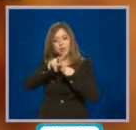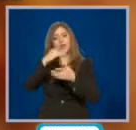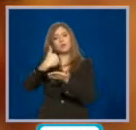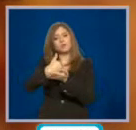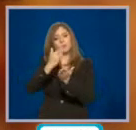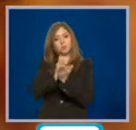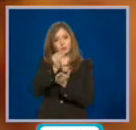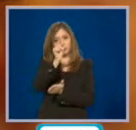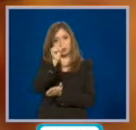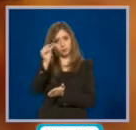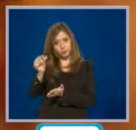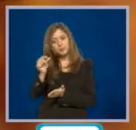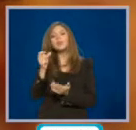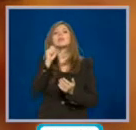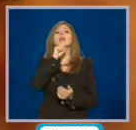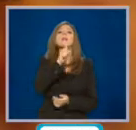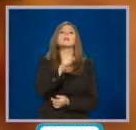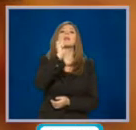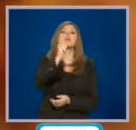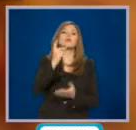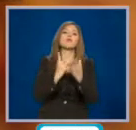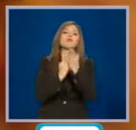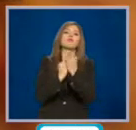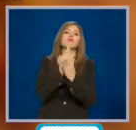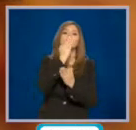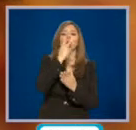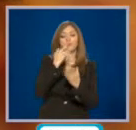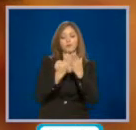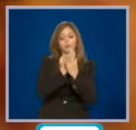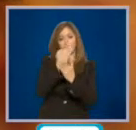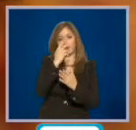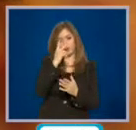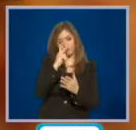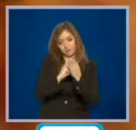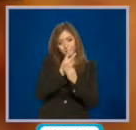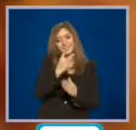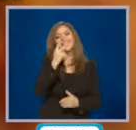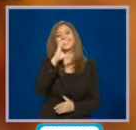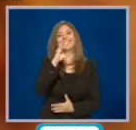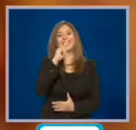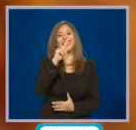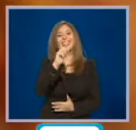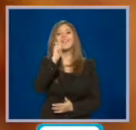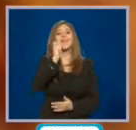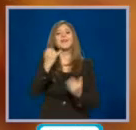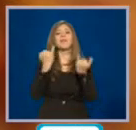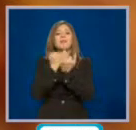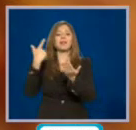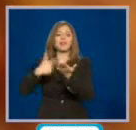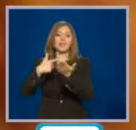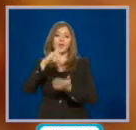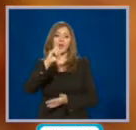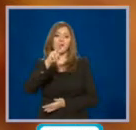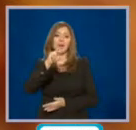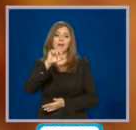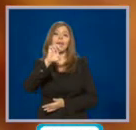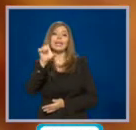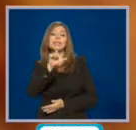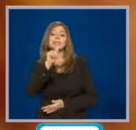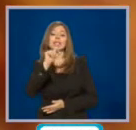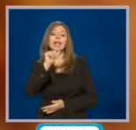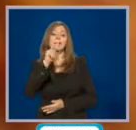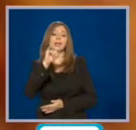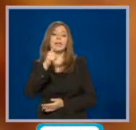cubos. y cortados en cubos. También una taza de cilantro picado. 3 cucharadas de aceite de oliva extra virgen, 6 cucharadas de jugo de